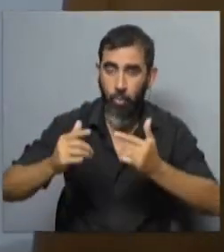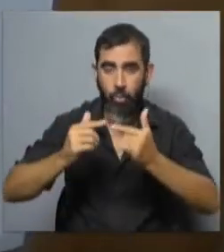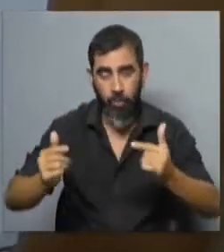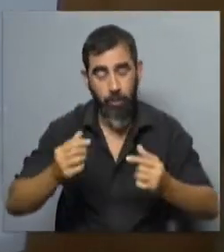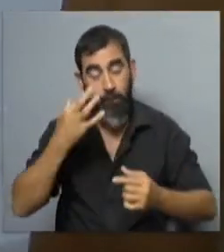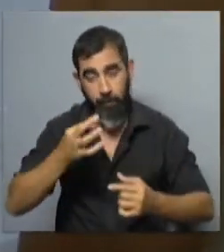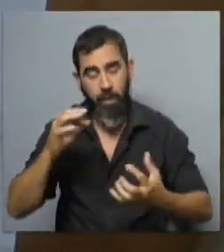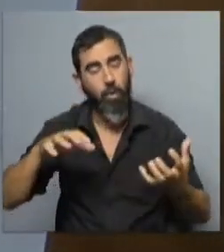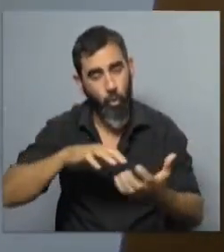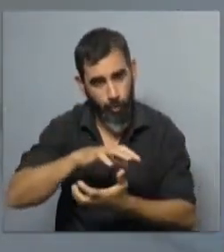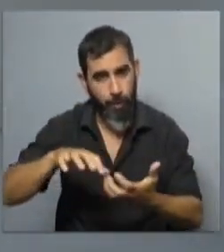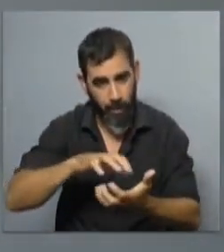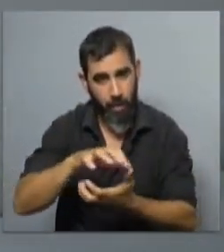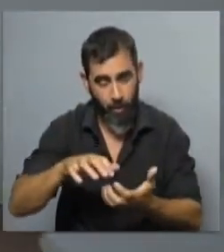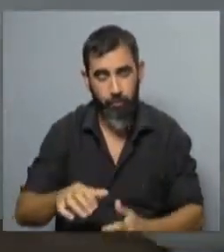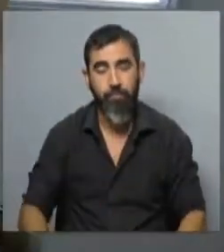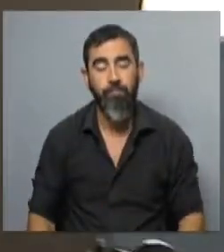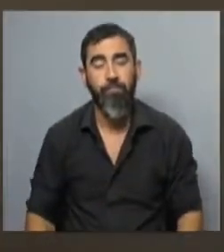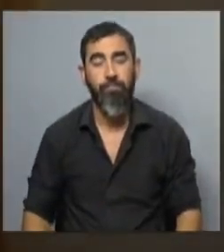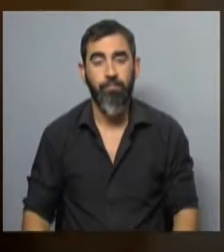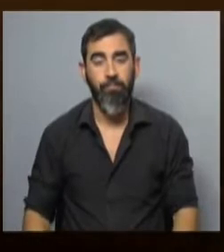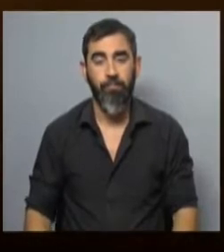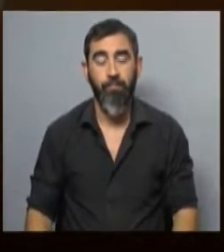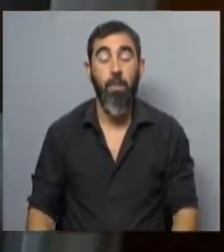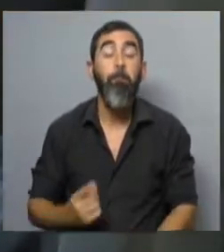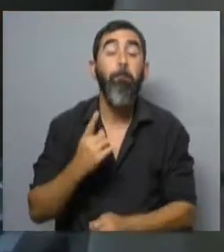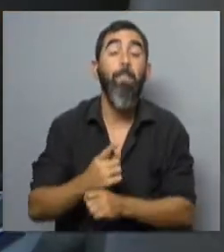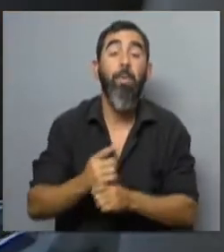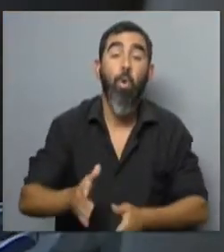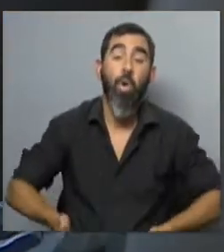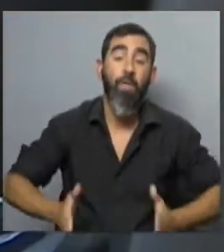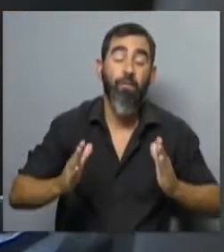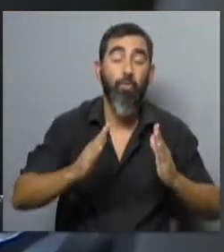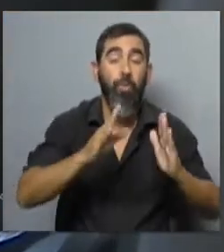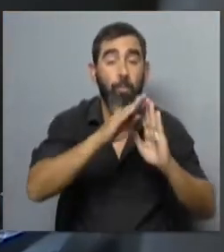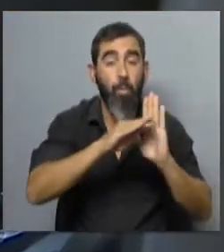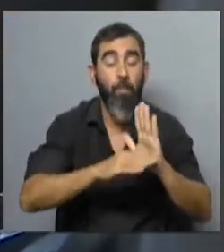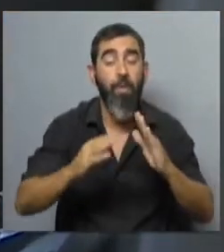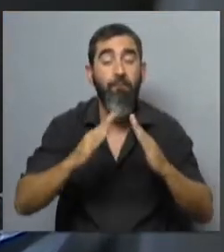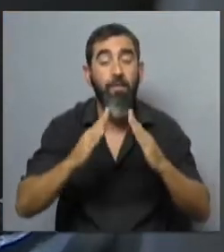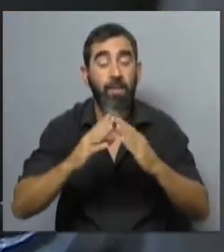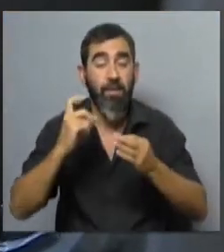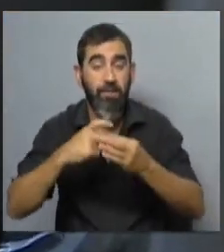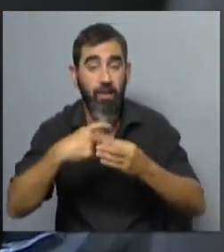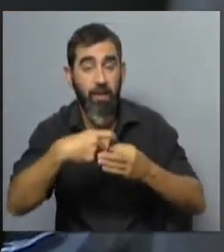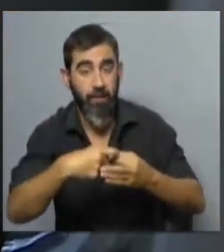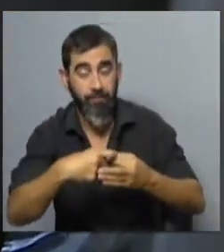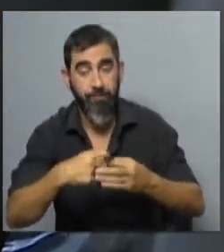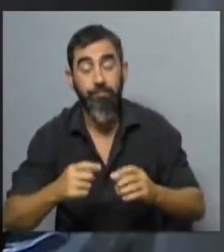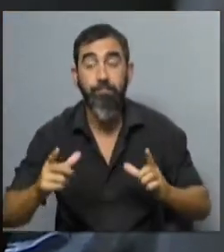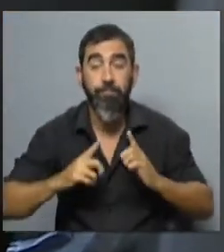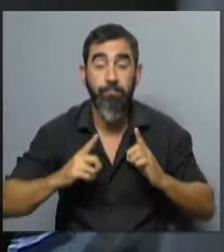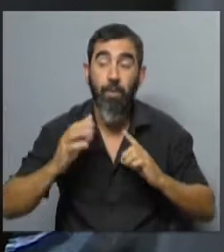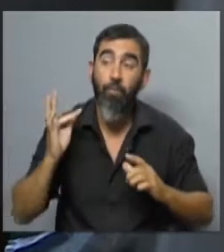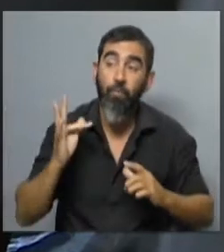bastante, bastante complejo. Y sí, es uno de los primeros edificios del programa de vivienda sindical. Y bueno, se espera para